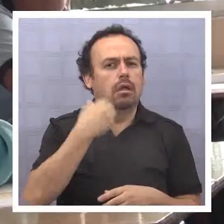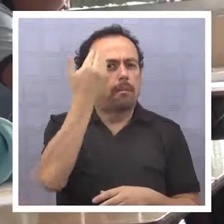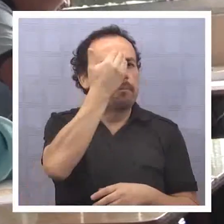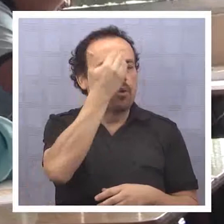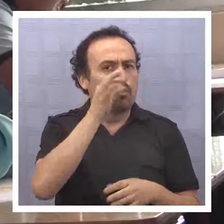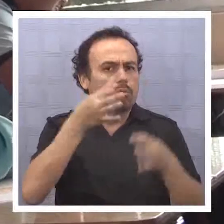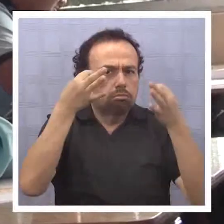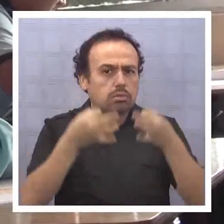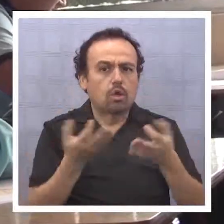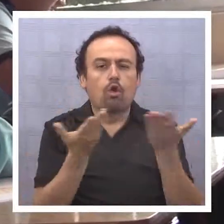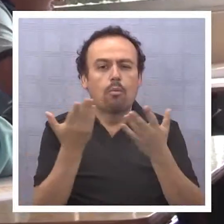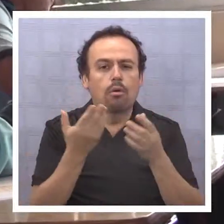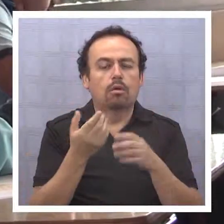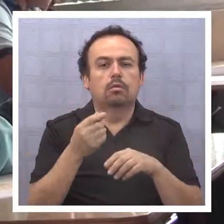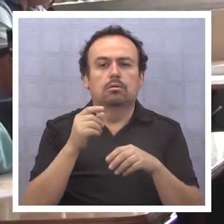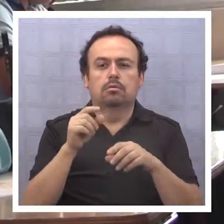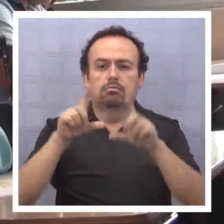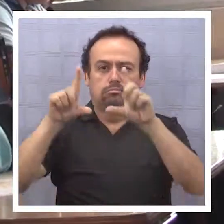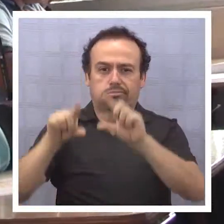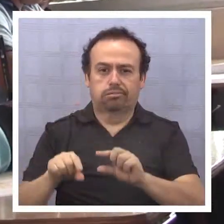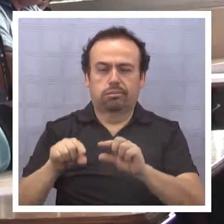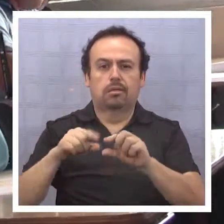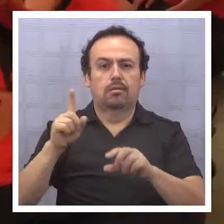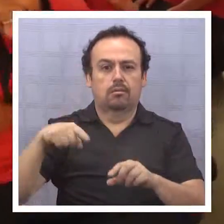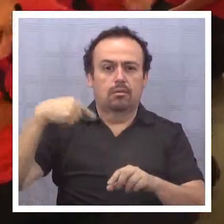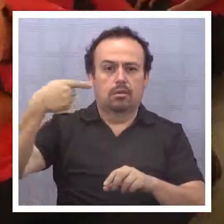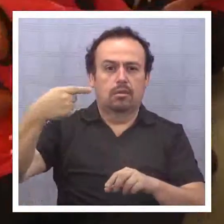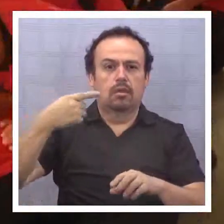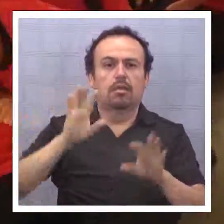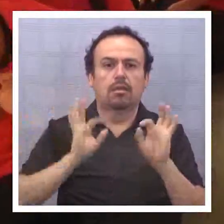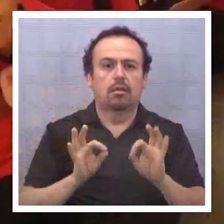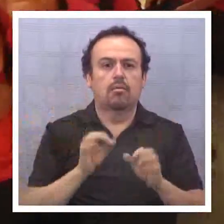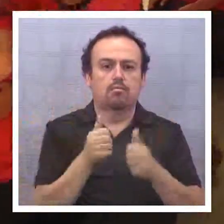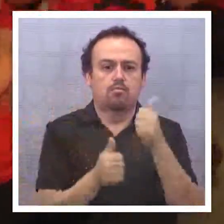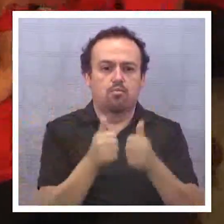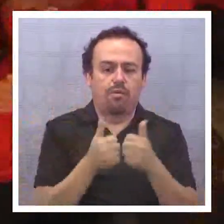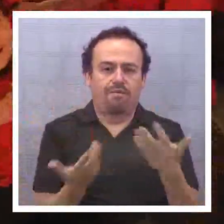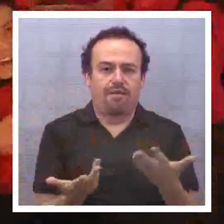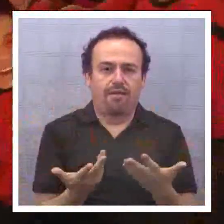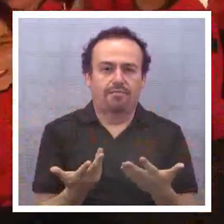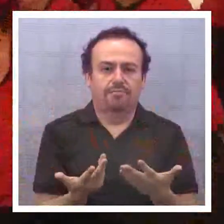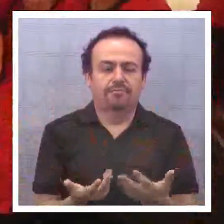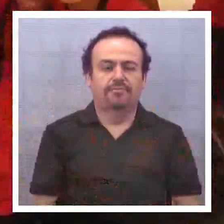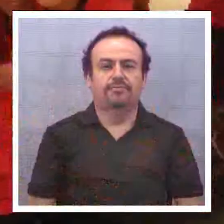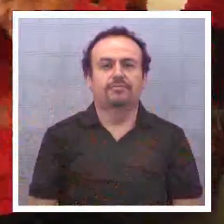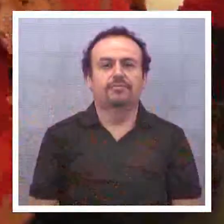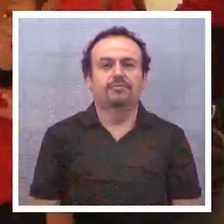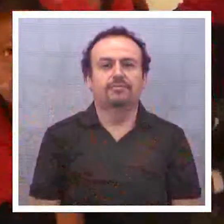que se buscarán reducir con estas medidas en la próxima toma de esta prueba